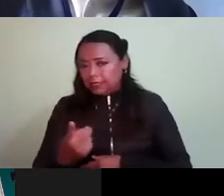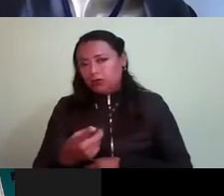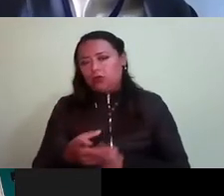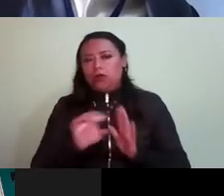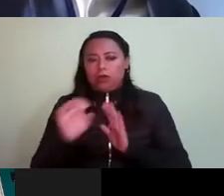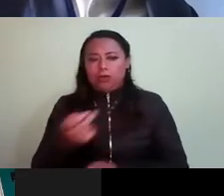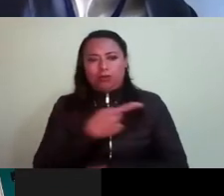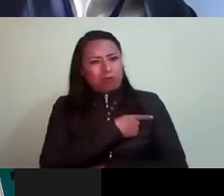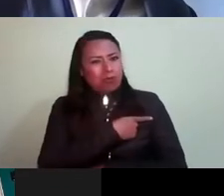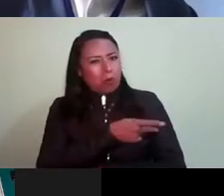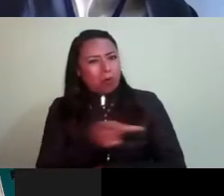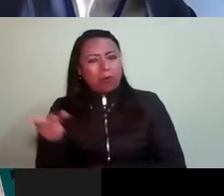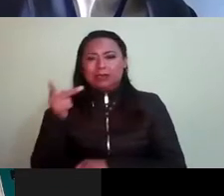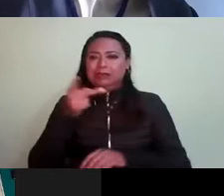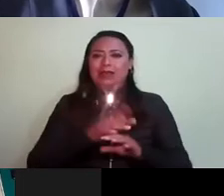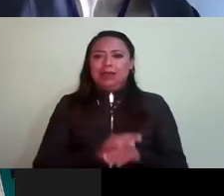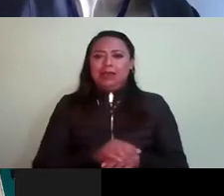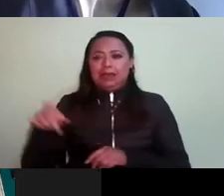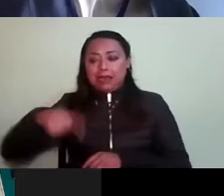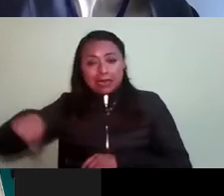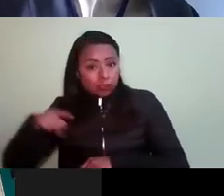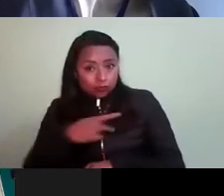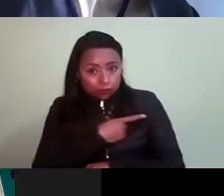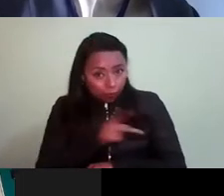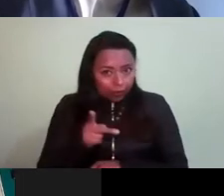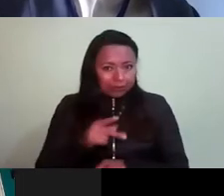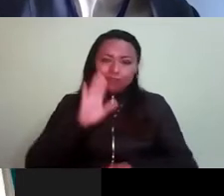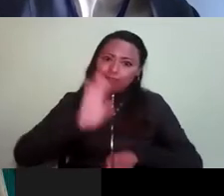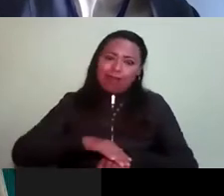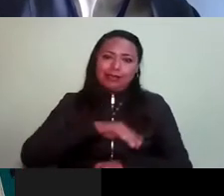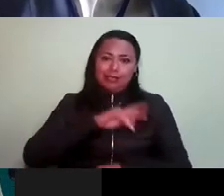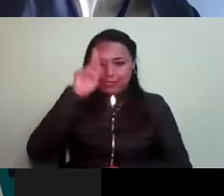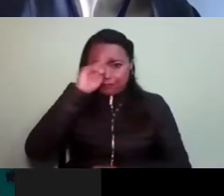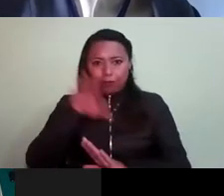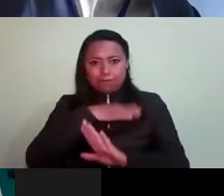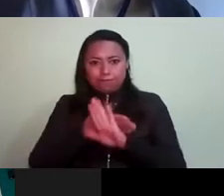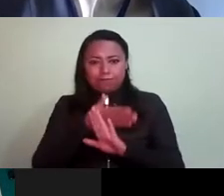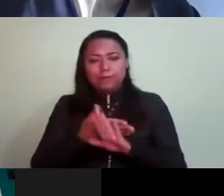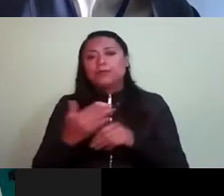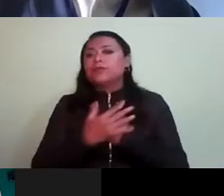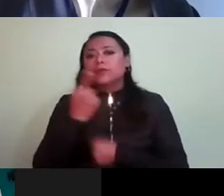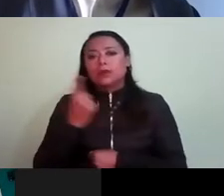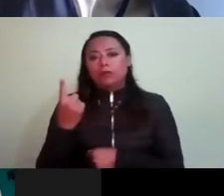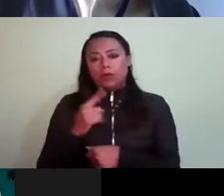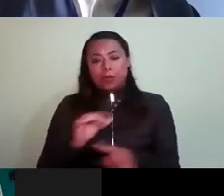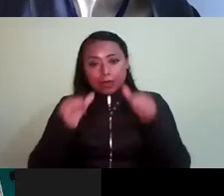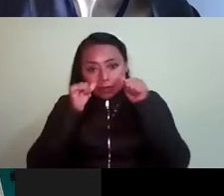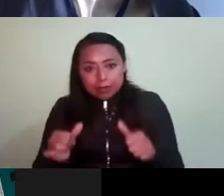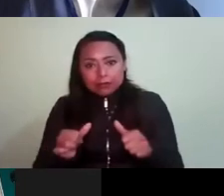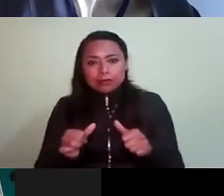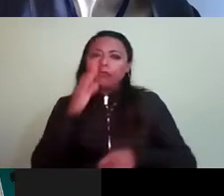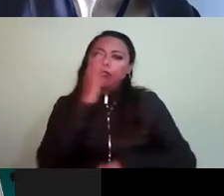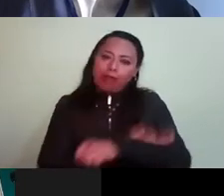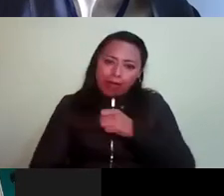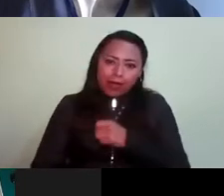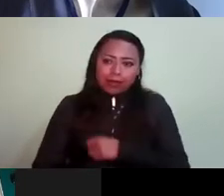está pegando a los más pobres, evidentemente, porque, pues, llegan tarde la atención, no se le detecta temprano.